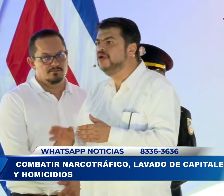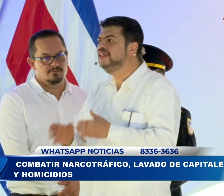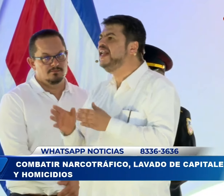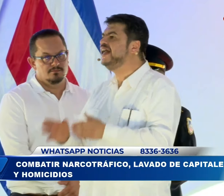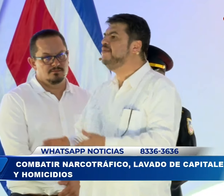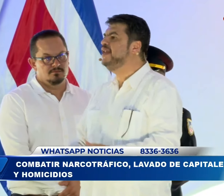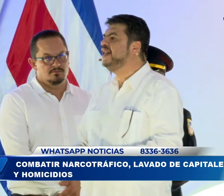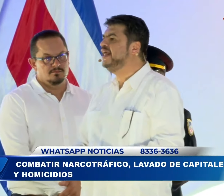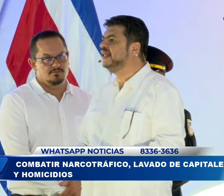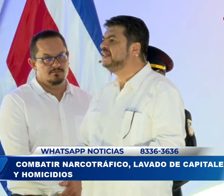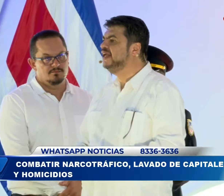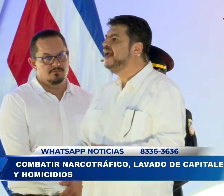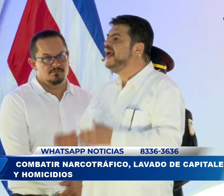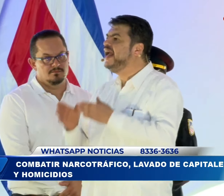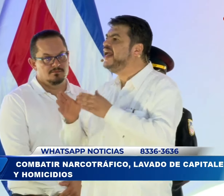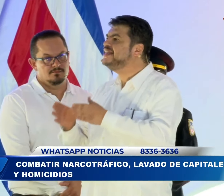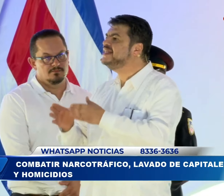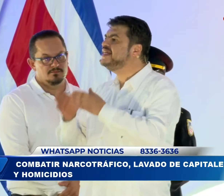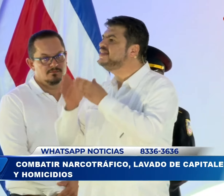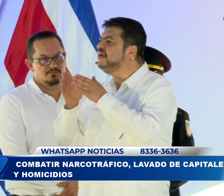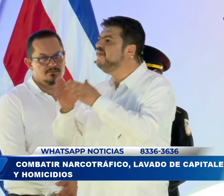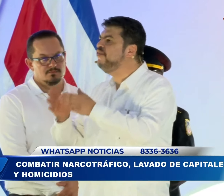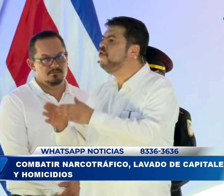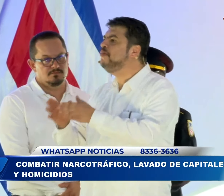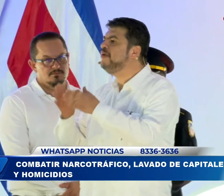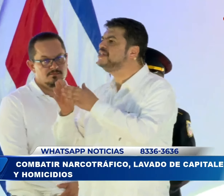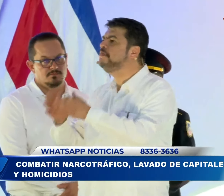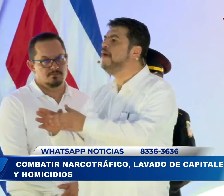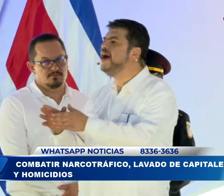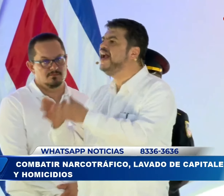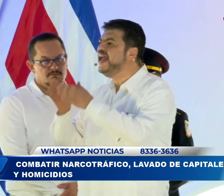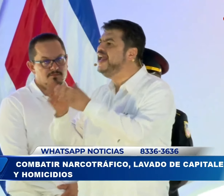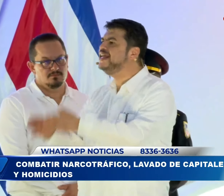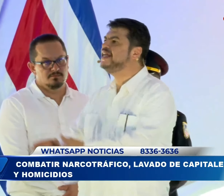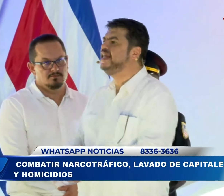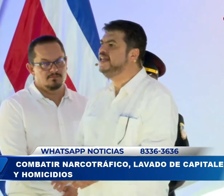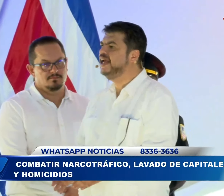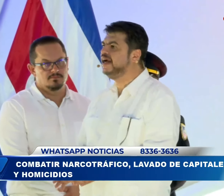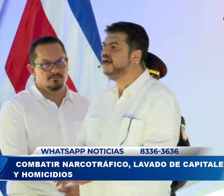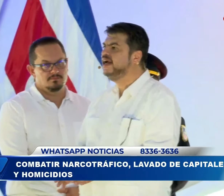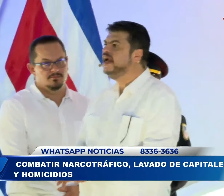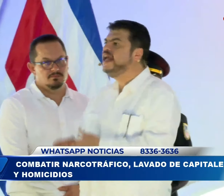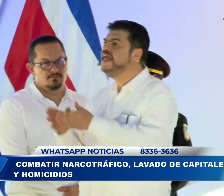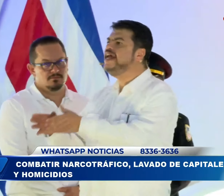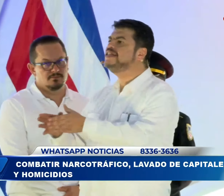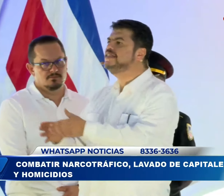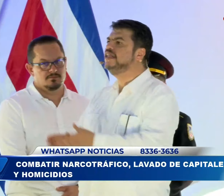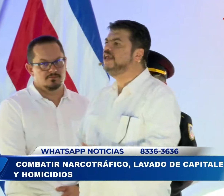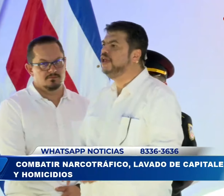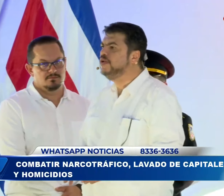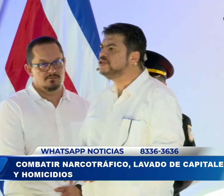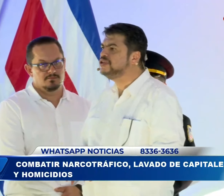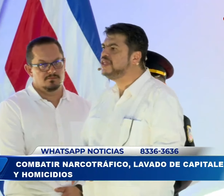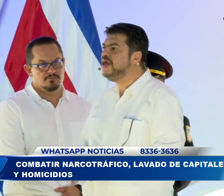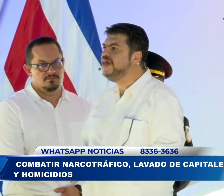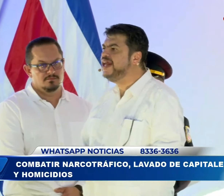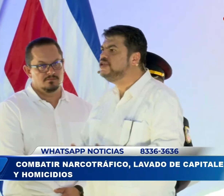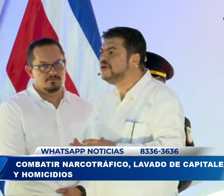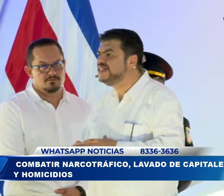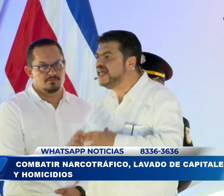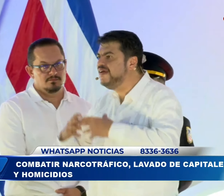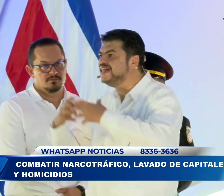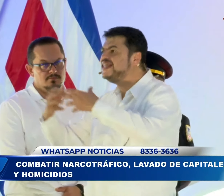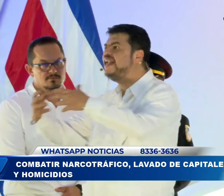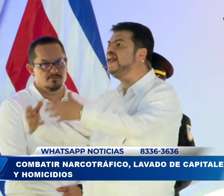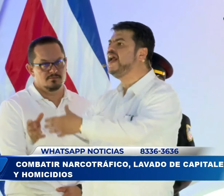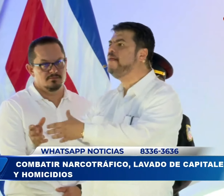duro de la criminalidad. Esas reformas van en esa línea. Y es desde nuestro Estado de Derecho